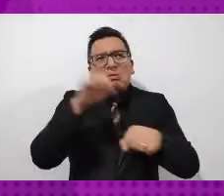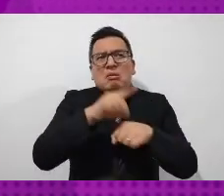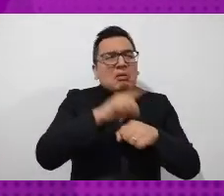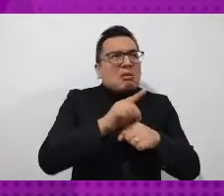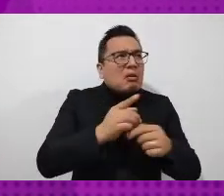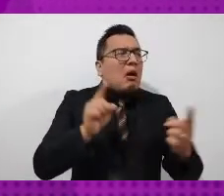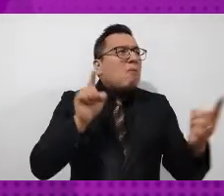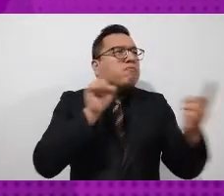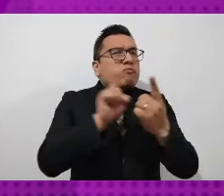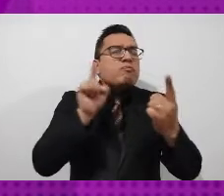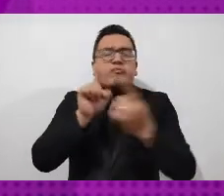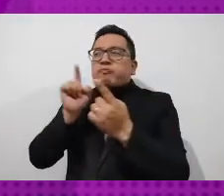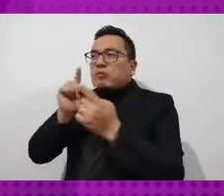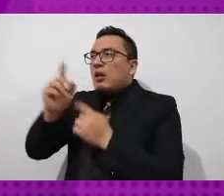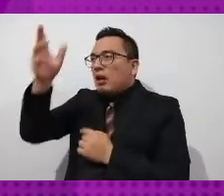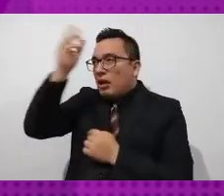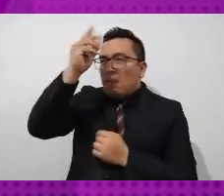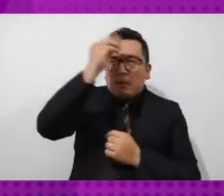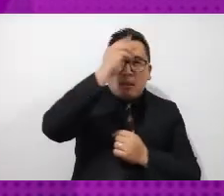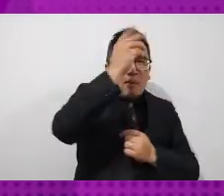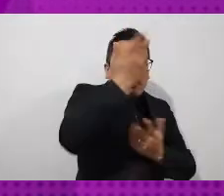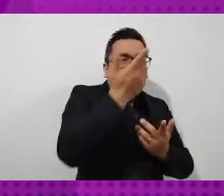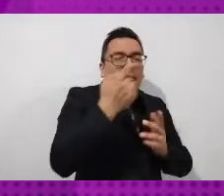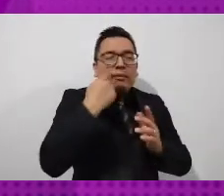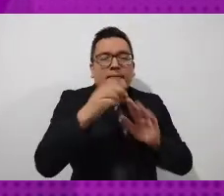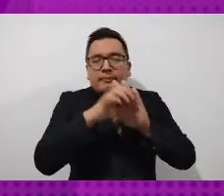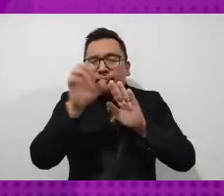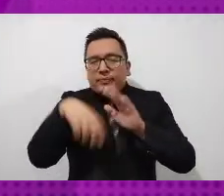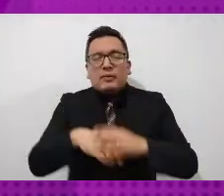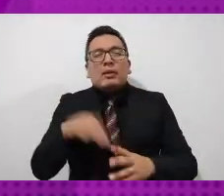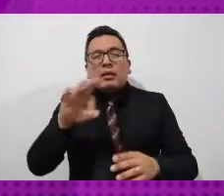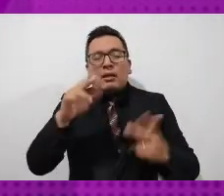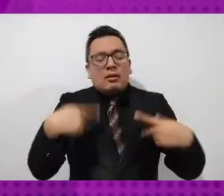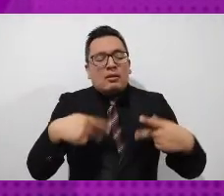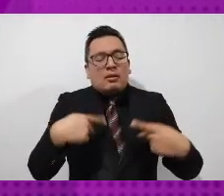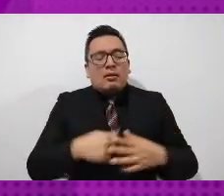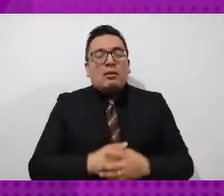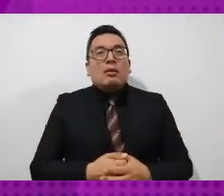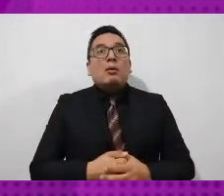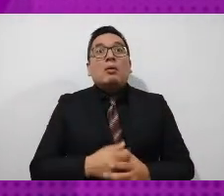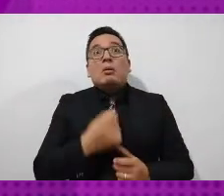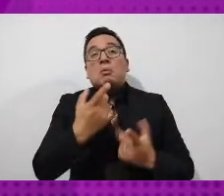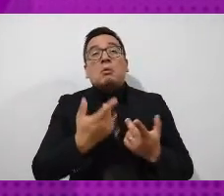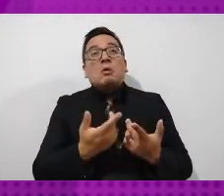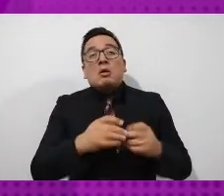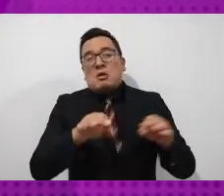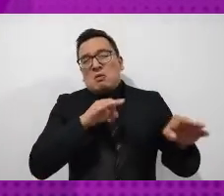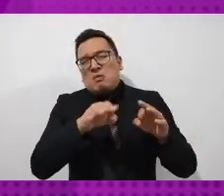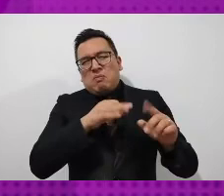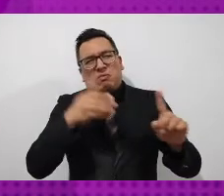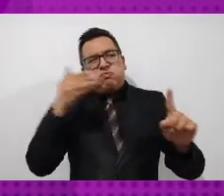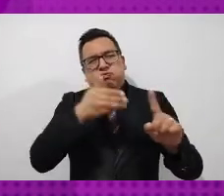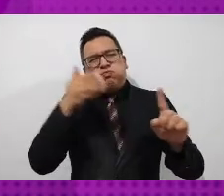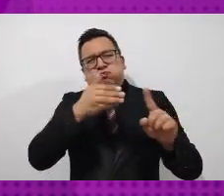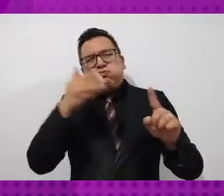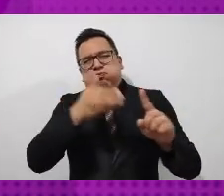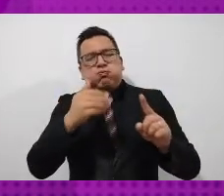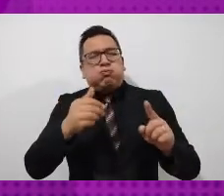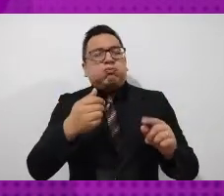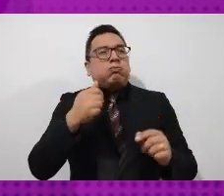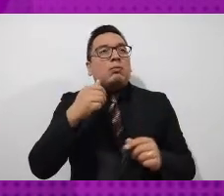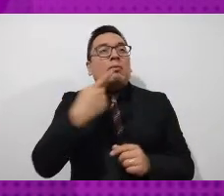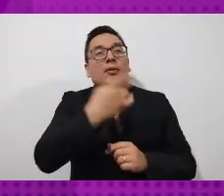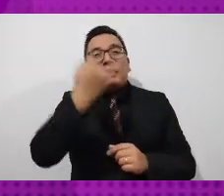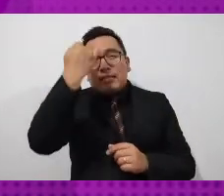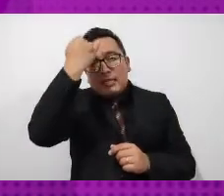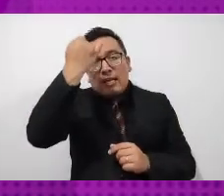Por ejemplo, si alguien que nos escucha es una persona, un industrial, un emprendedor, y se da cuenta